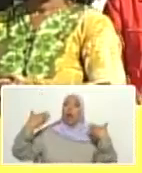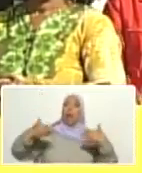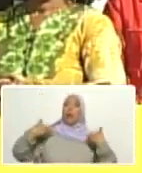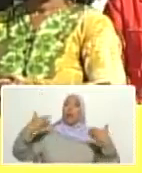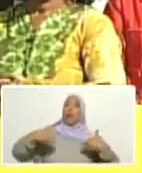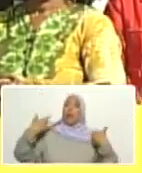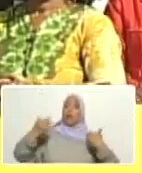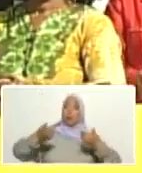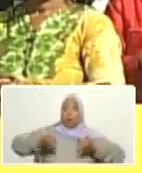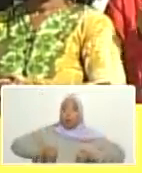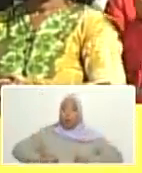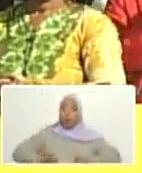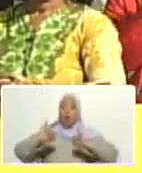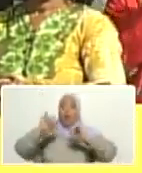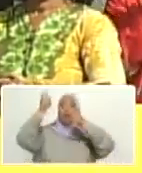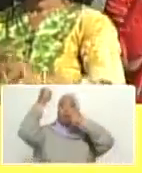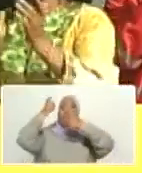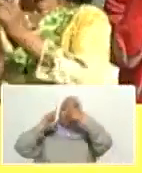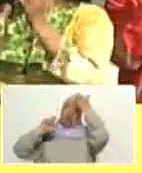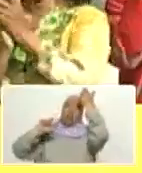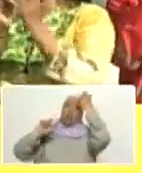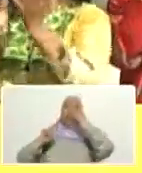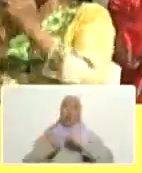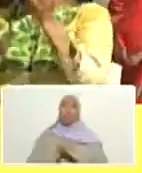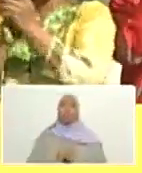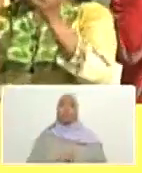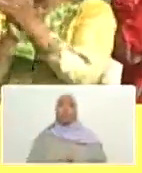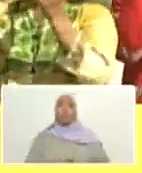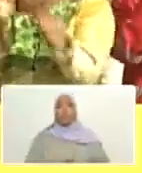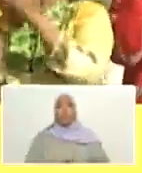los hijos de Hugo Chávez Frías.